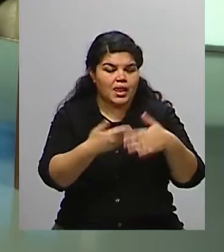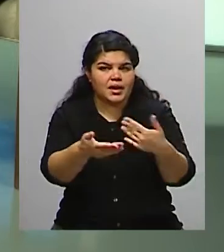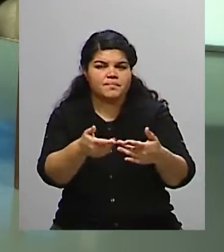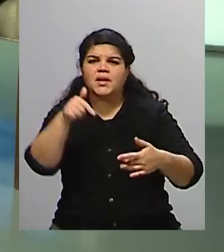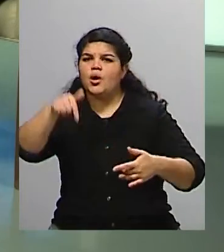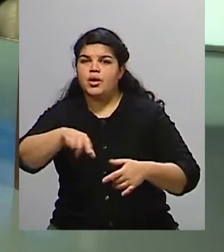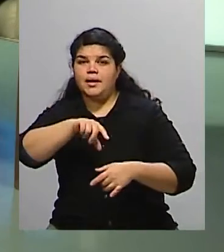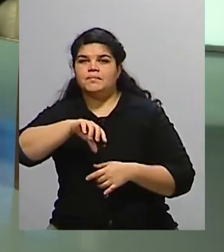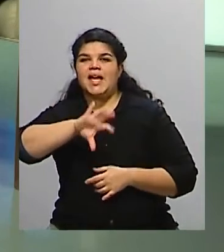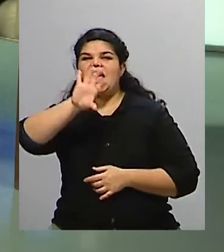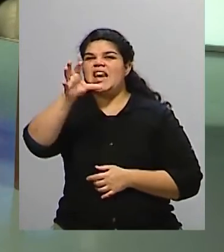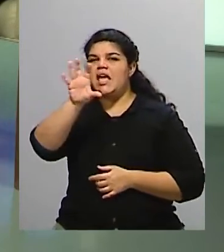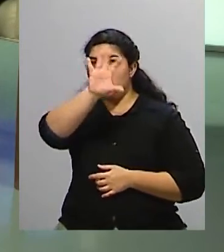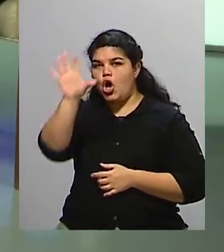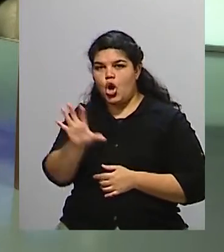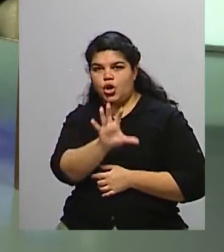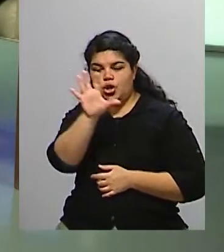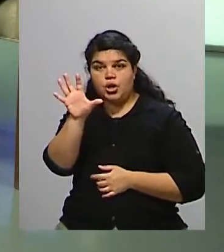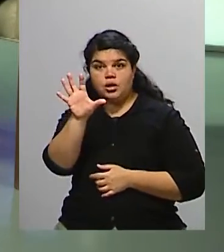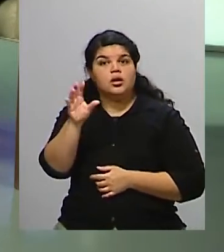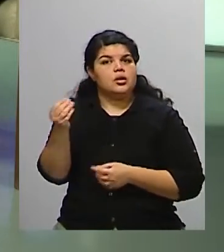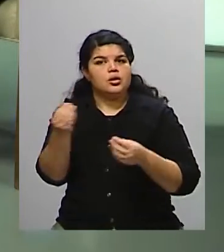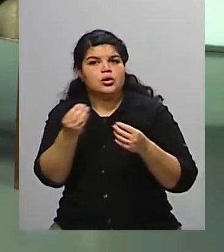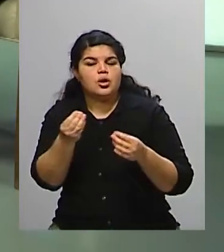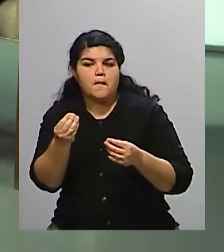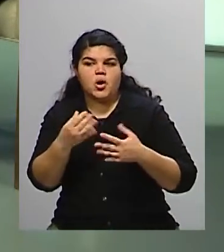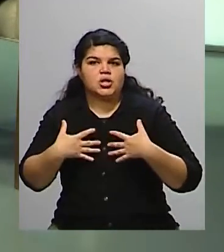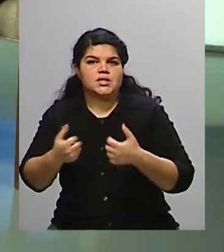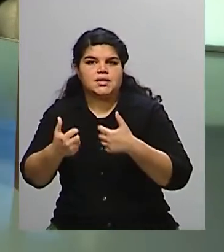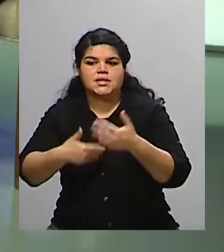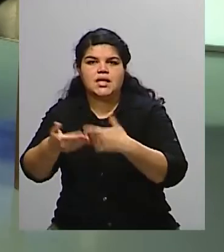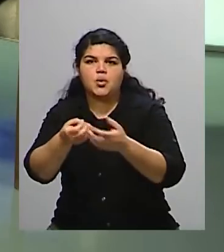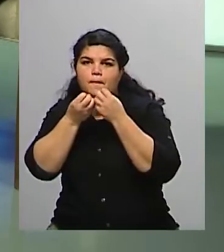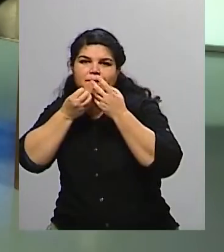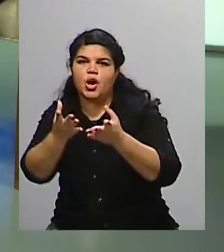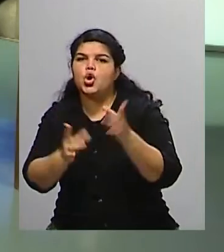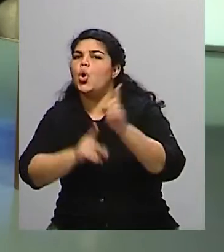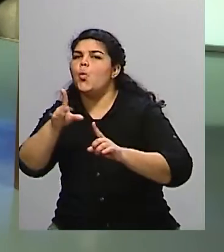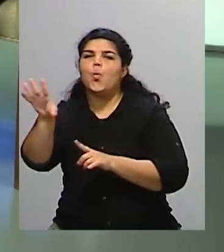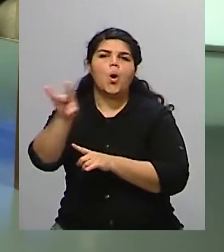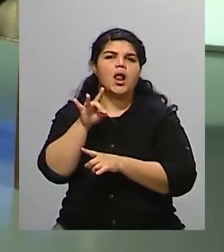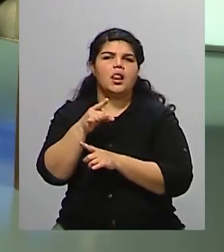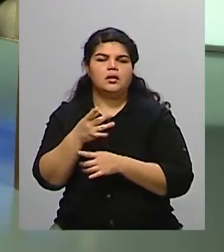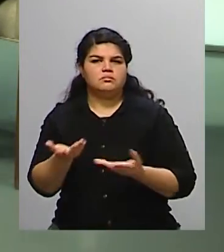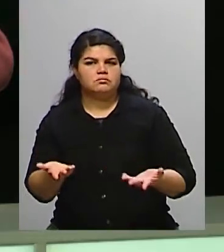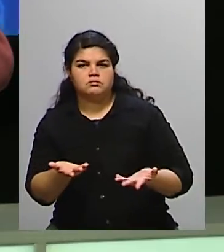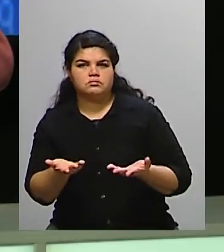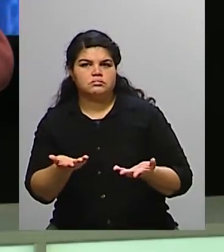nivel regional, ¿cuál le podríamos decir que es? Porque viste que siempre se buscan así como ejemplos. Sí. Generalmente a